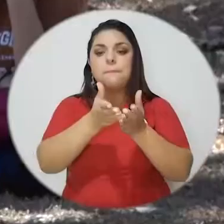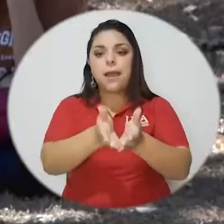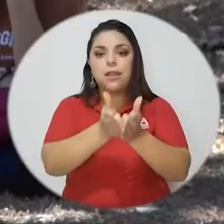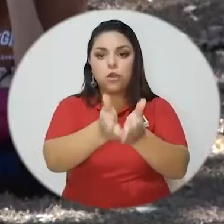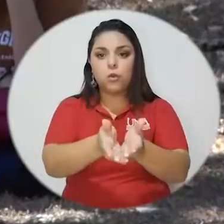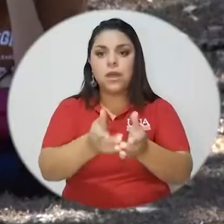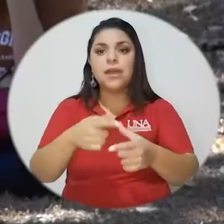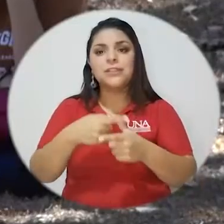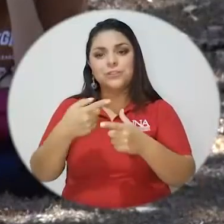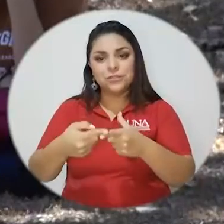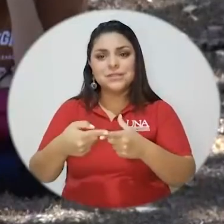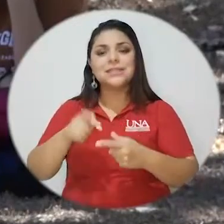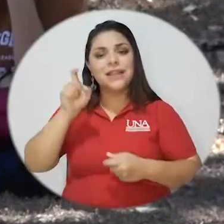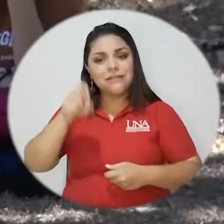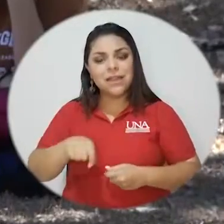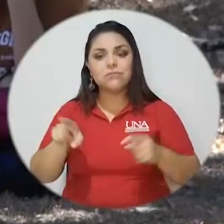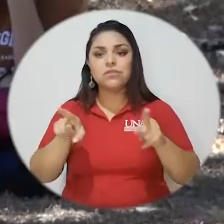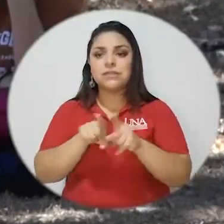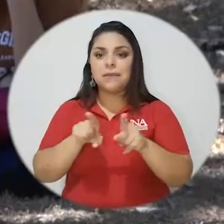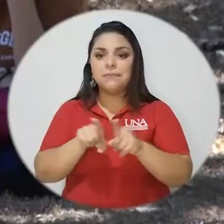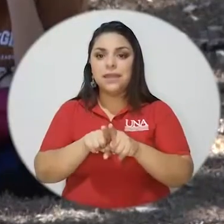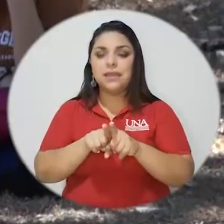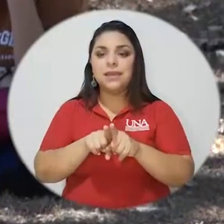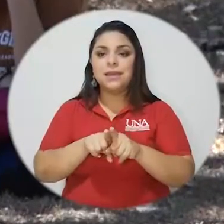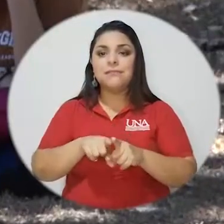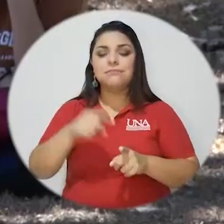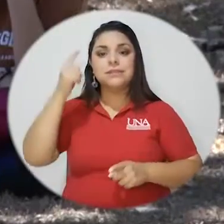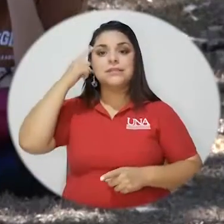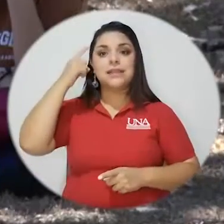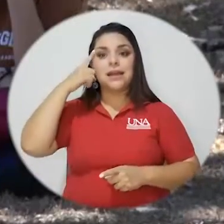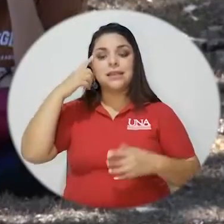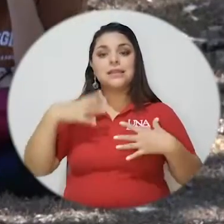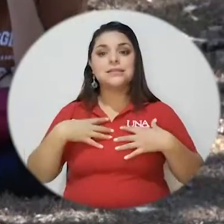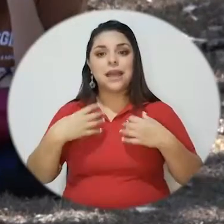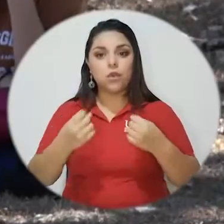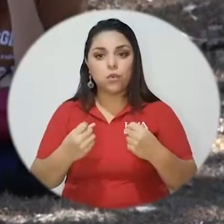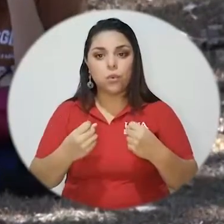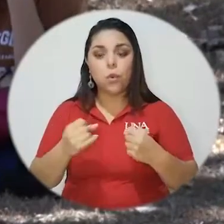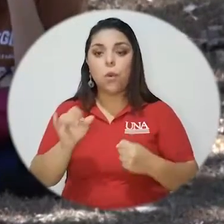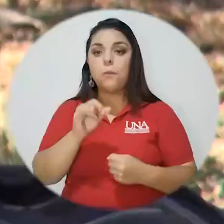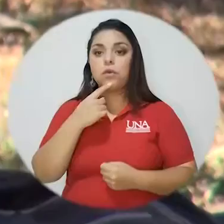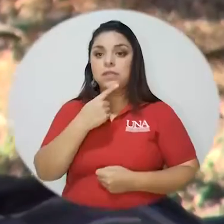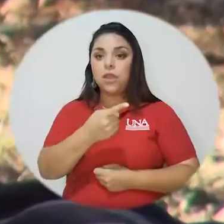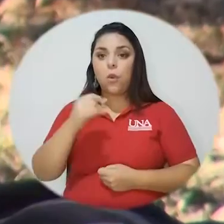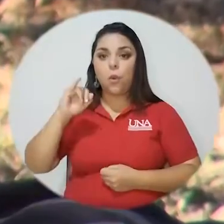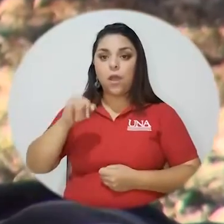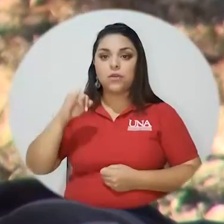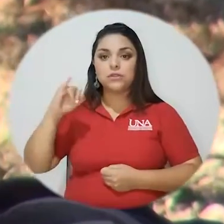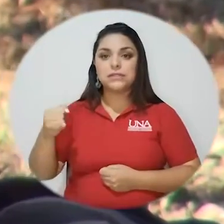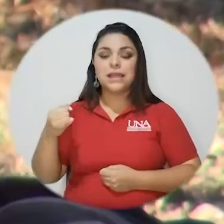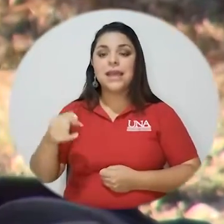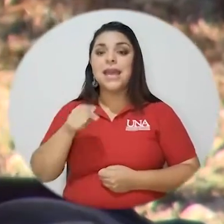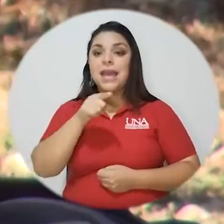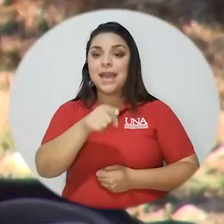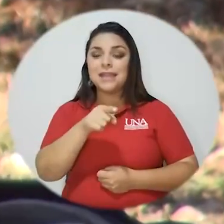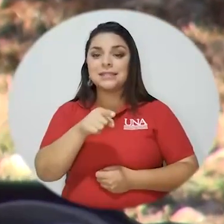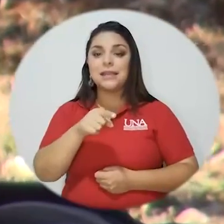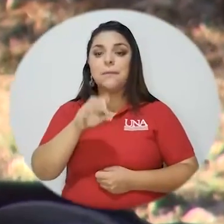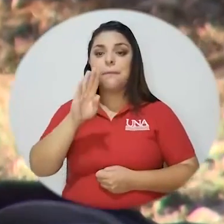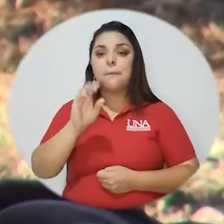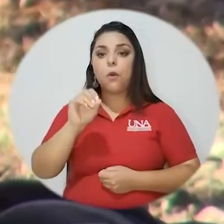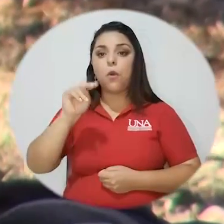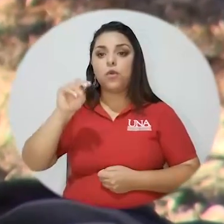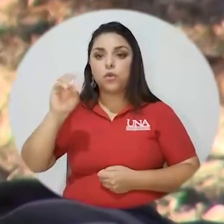estamos en el mismo barco. Y nosotros tenemos también ese bono de salud que señalaba Juan José, es un bono que nos está